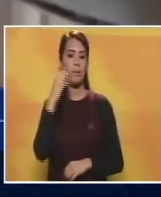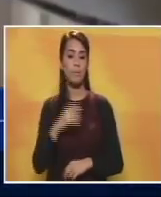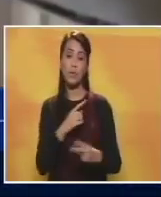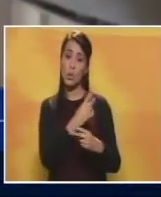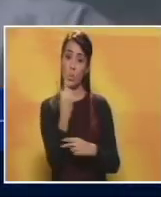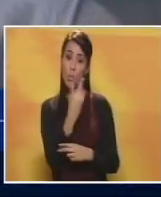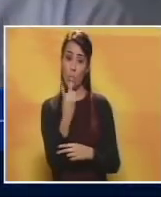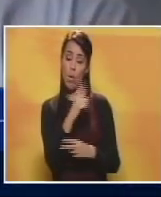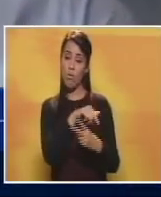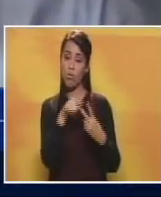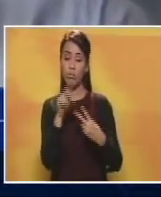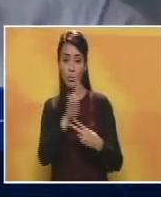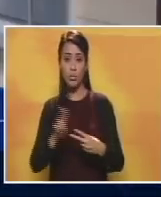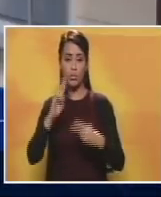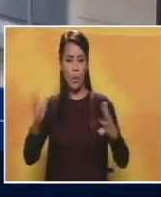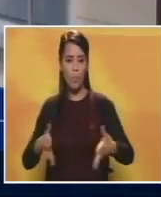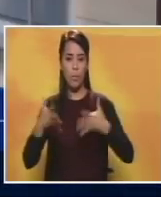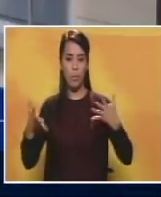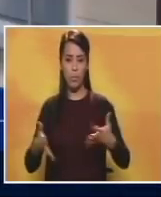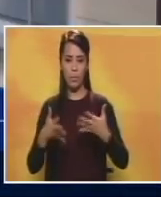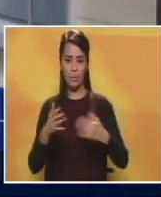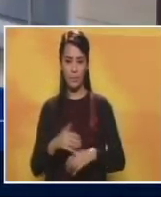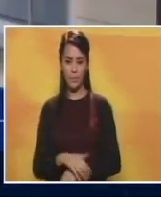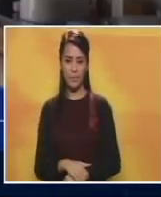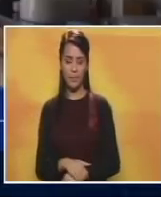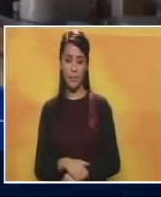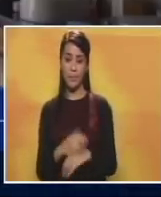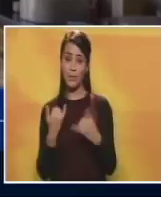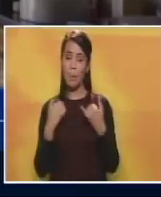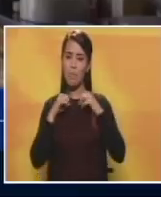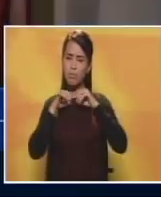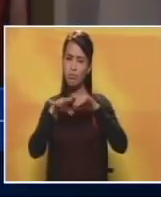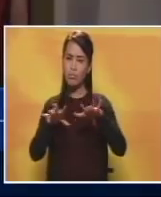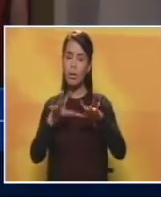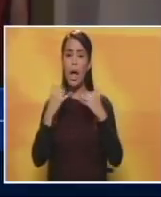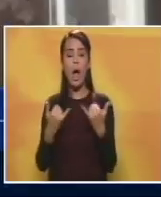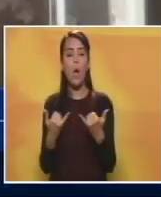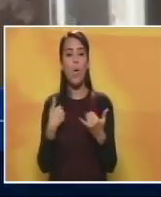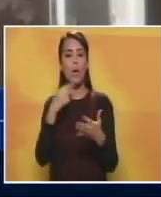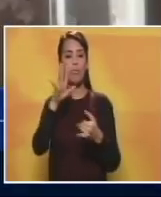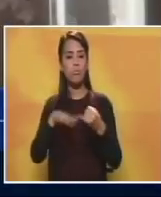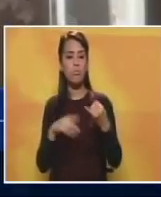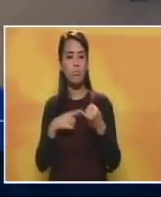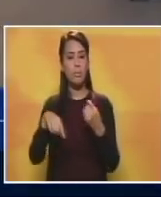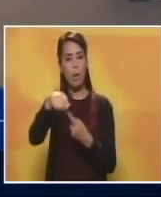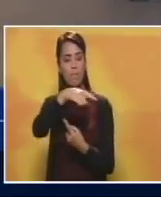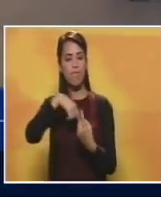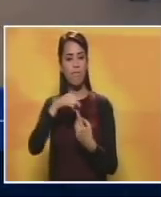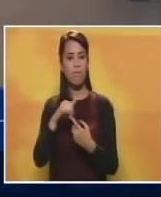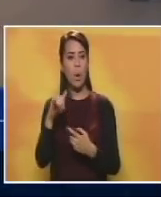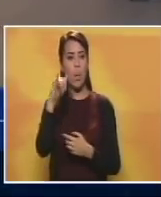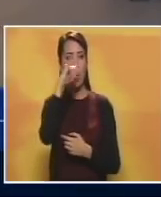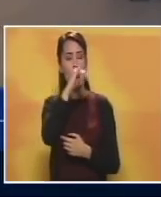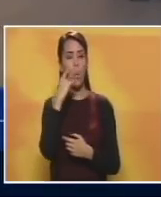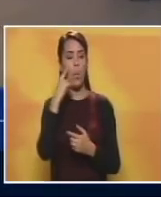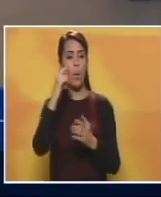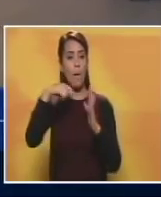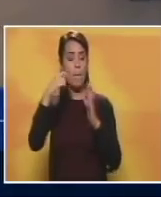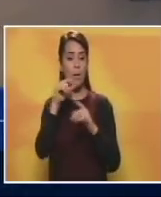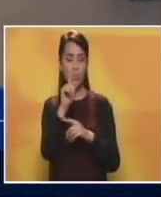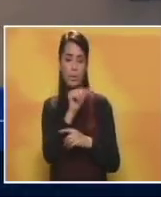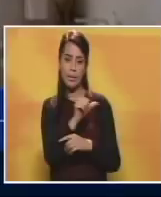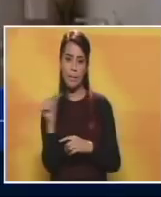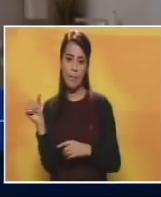ambas plataformas para promocionar sus films. Ahora se encuentra de gira con su última producción, Skyscraper, que desde su estreno hace una